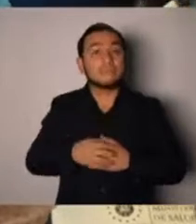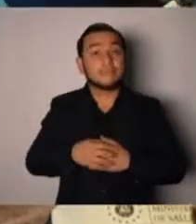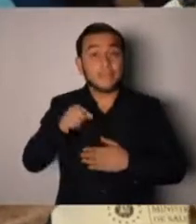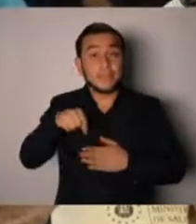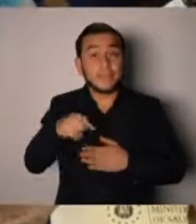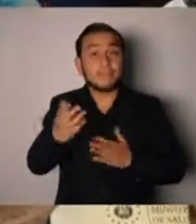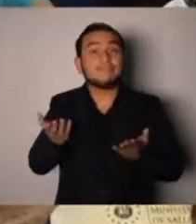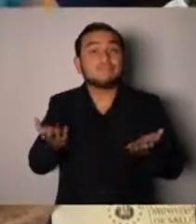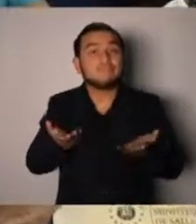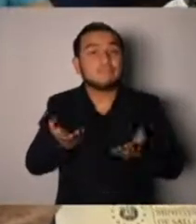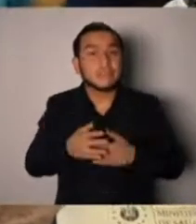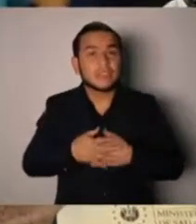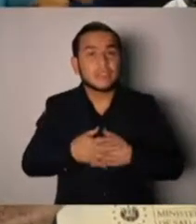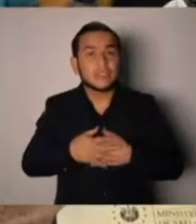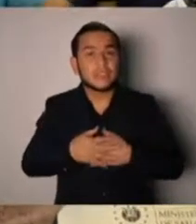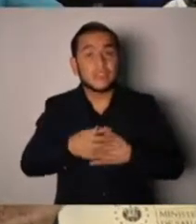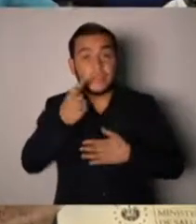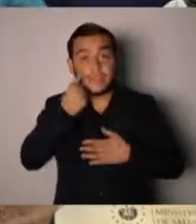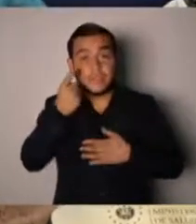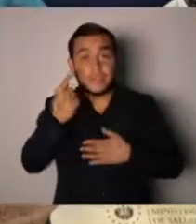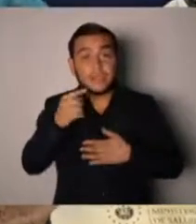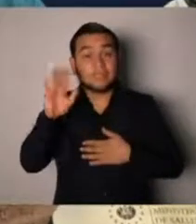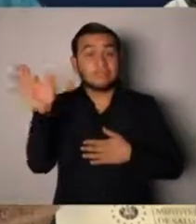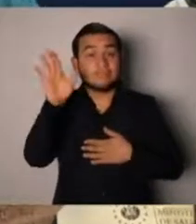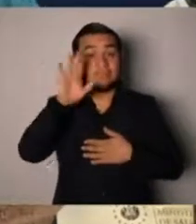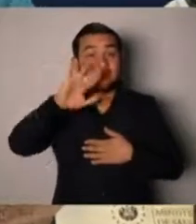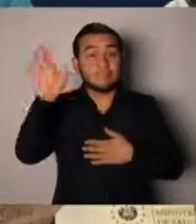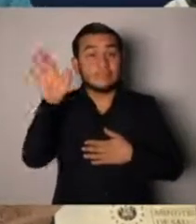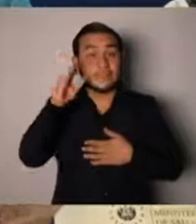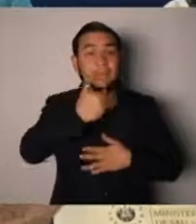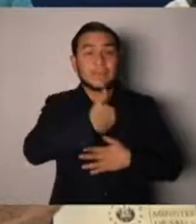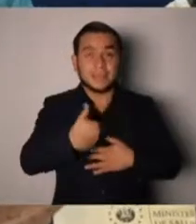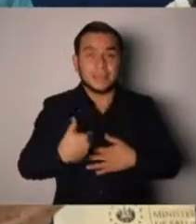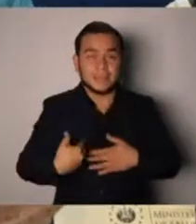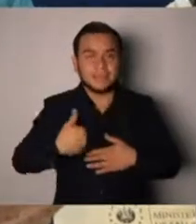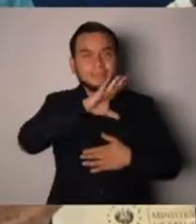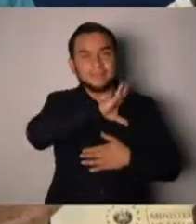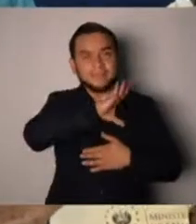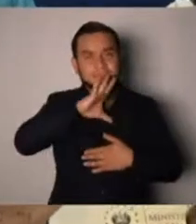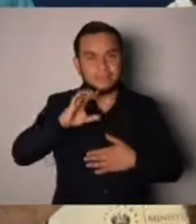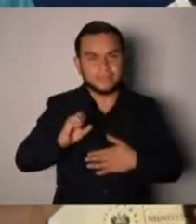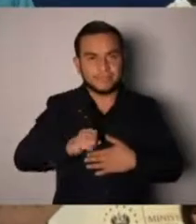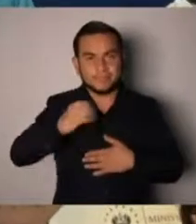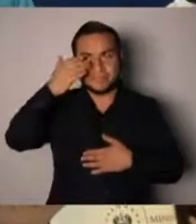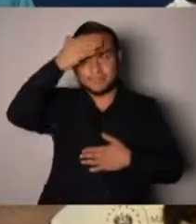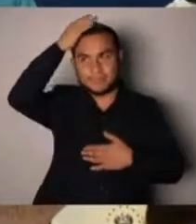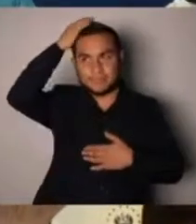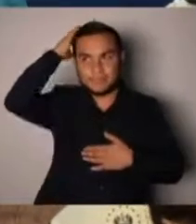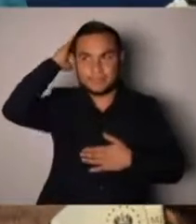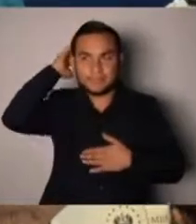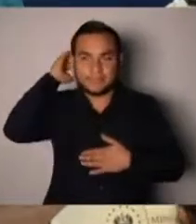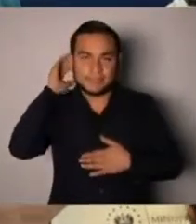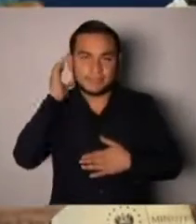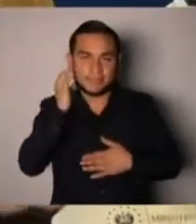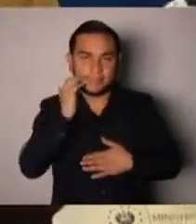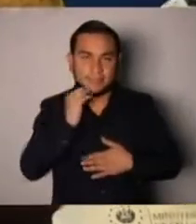momento de presenciar el retiro del señor presidente de la república del salvador nadie bukele